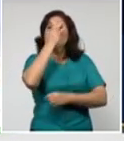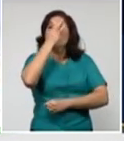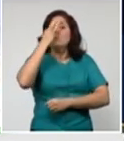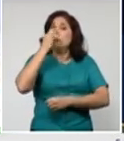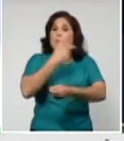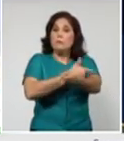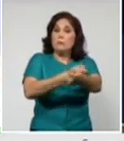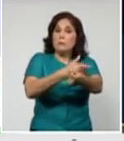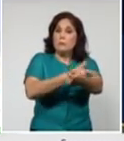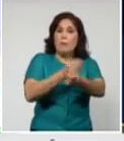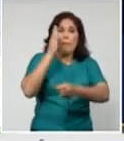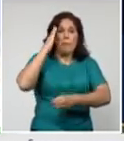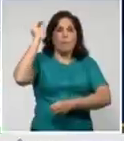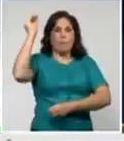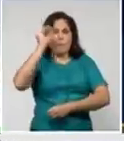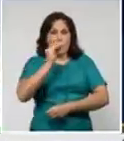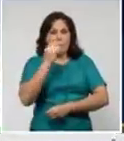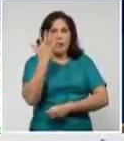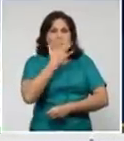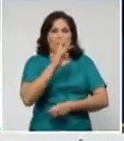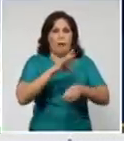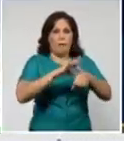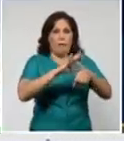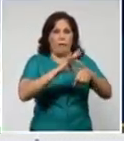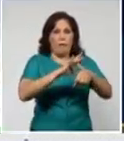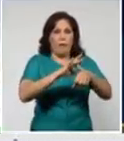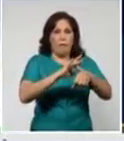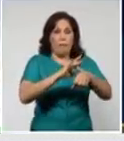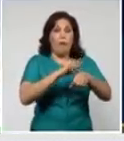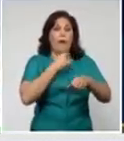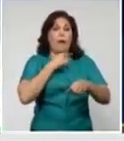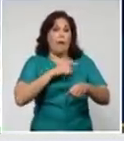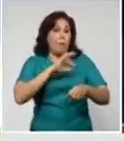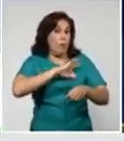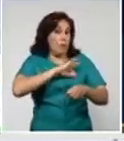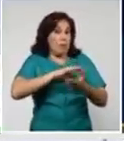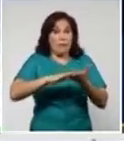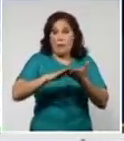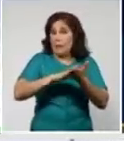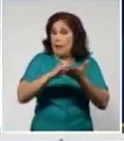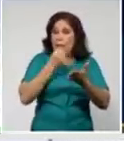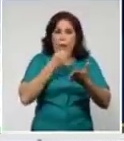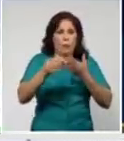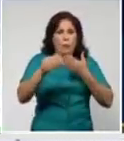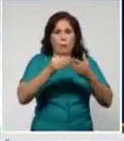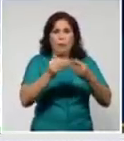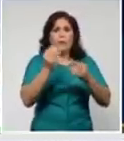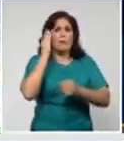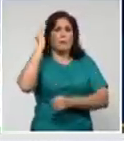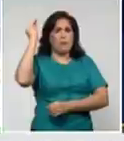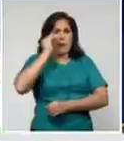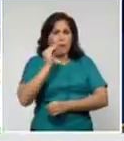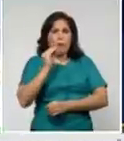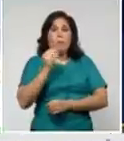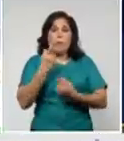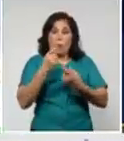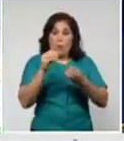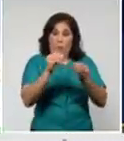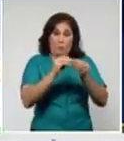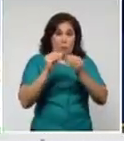permita conocer todo el que muchos de ellos, como sabemos, asintomáticos, están transmitiendo la